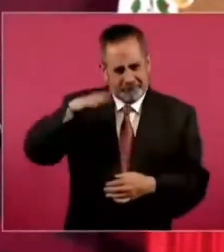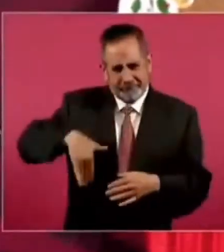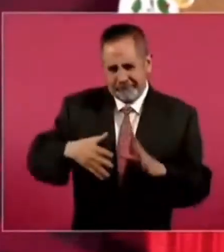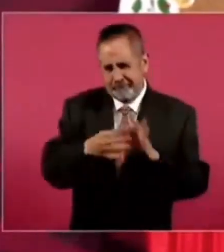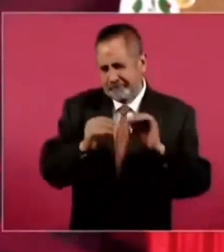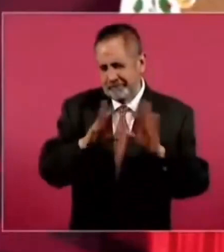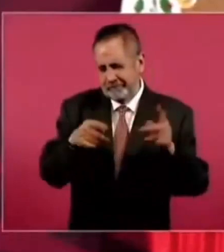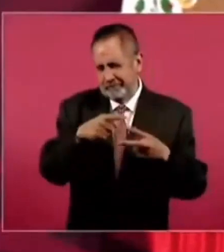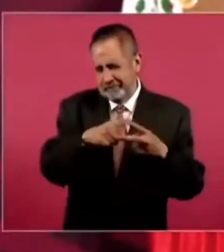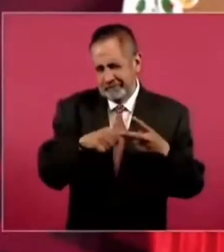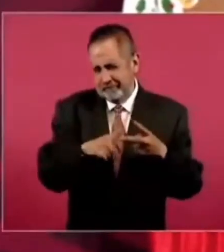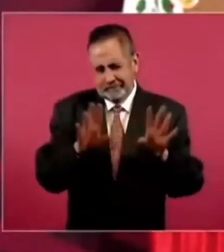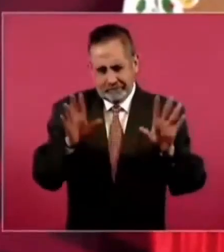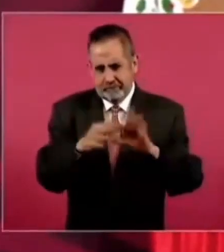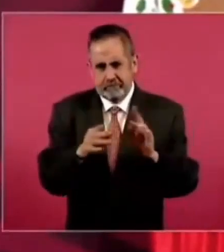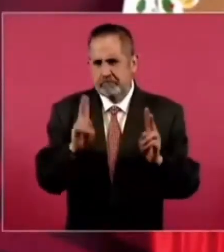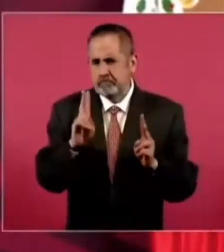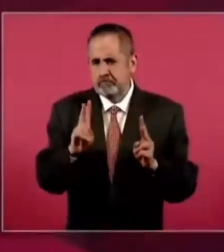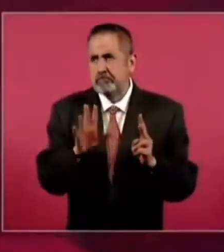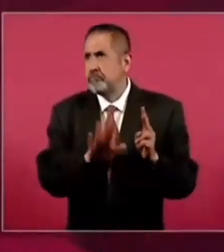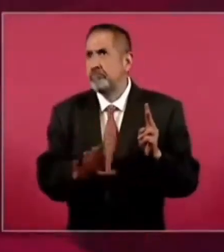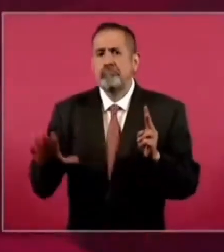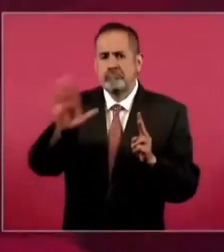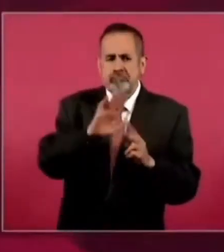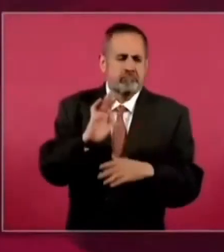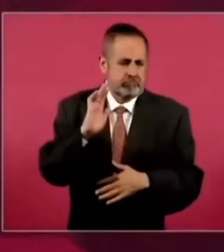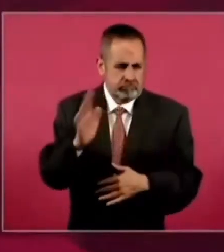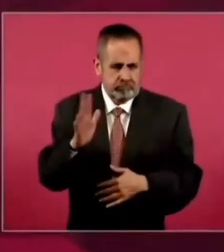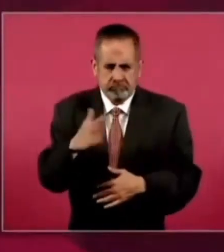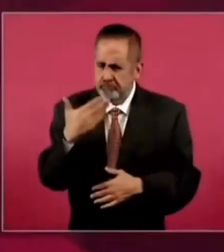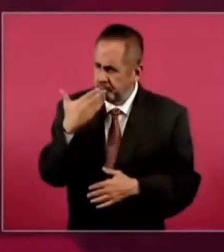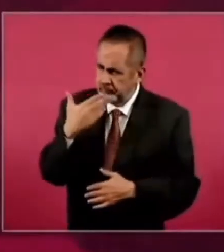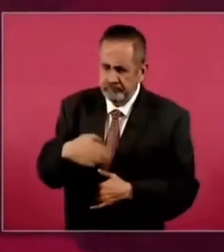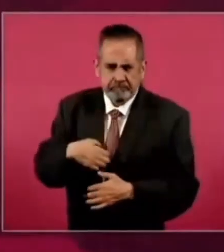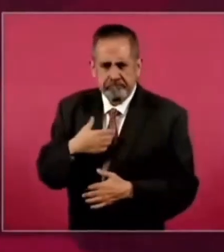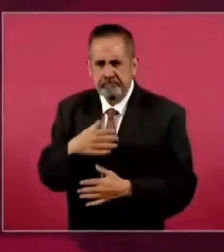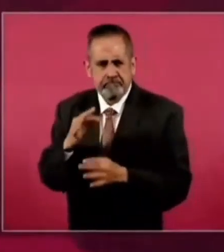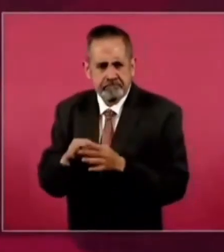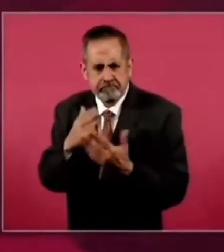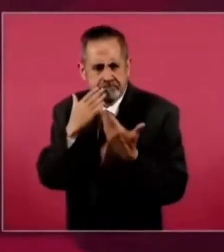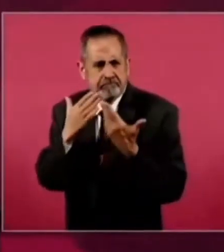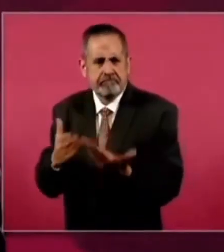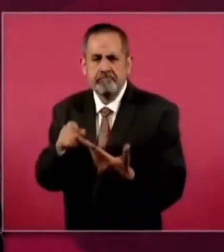hablamos bastante, ¿no? Pero yo celebro mucho que